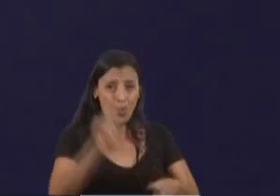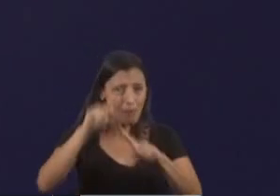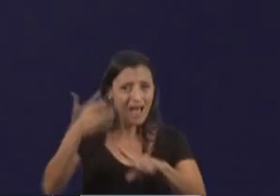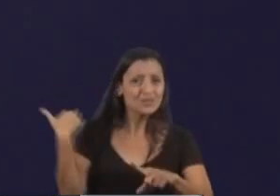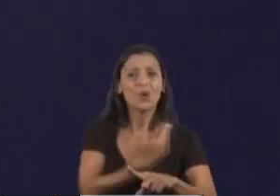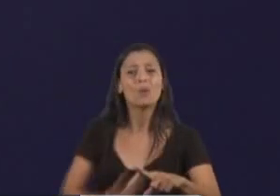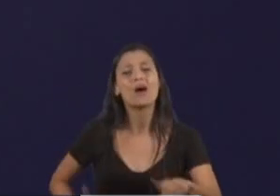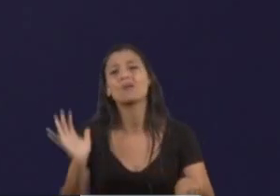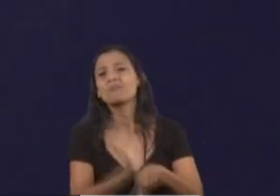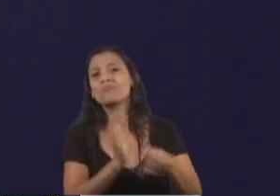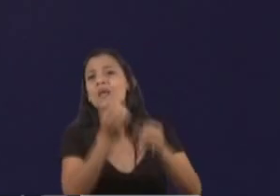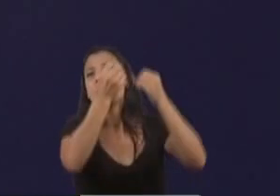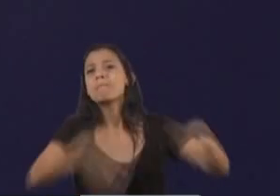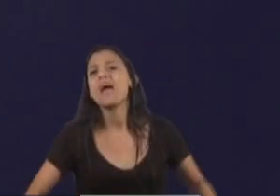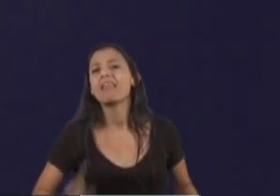lamentablemente